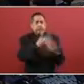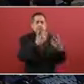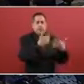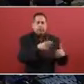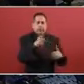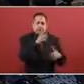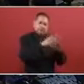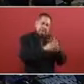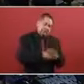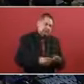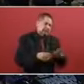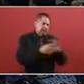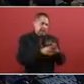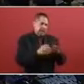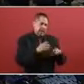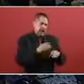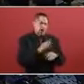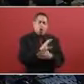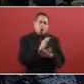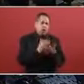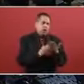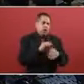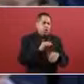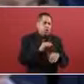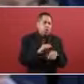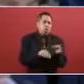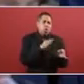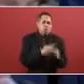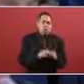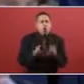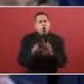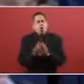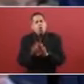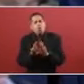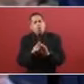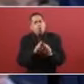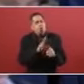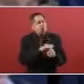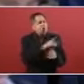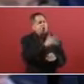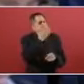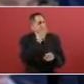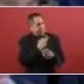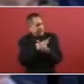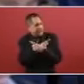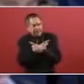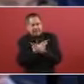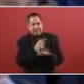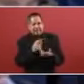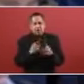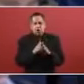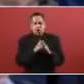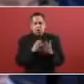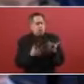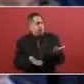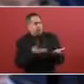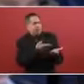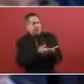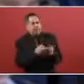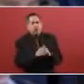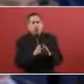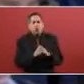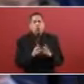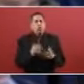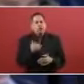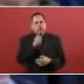que cumplan con los contratos, pero ¿cómo los va a persuadir y si no tienen moral, como pues se les está pidiendo? Y